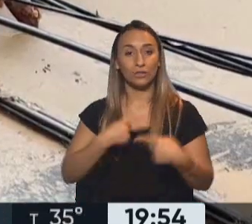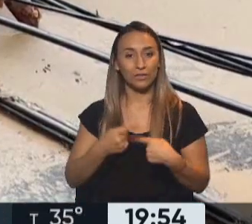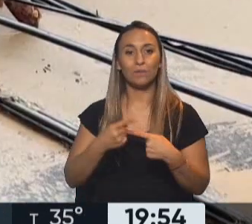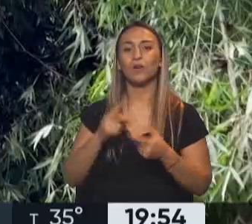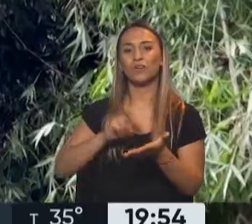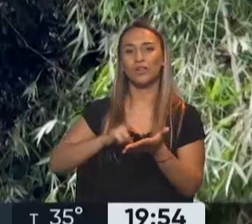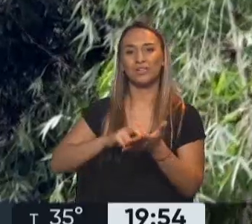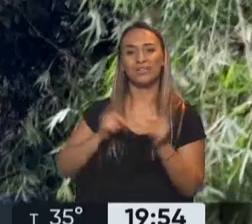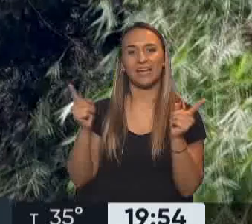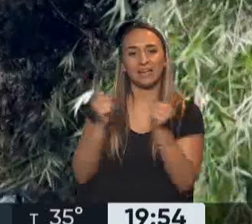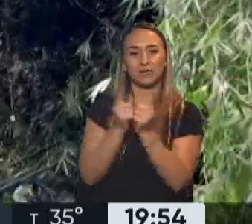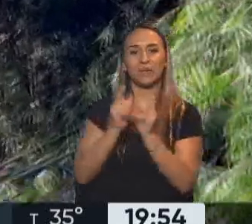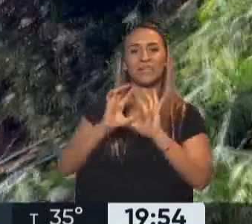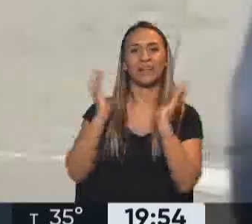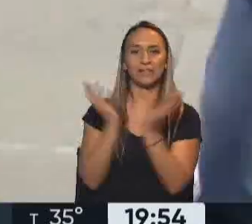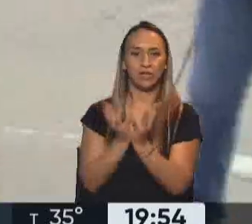esta síntesis.